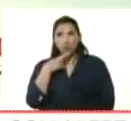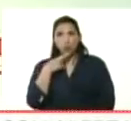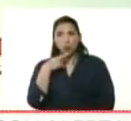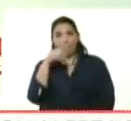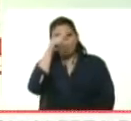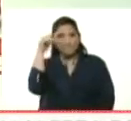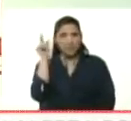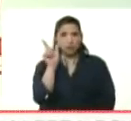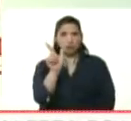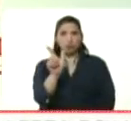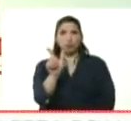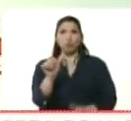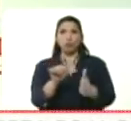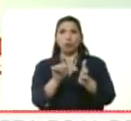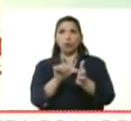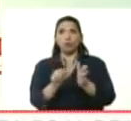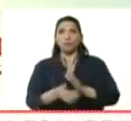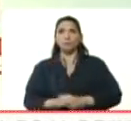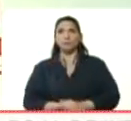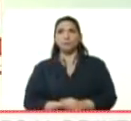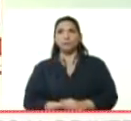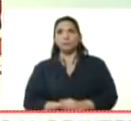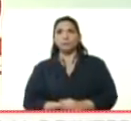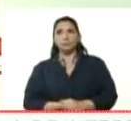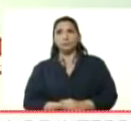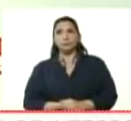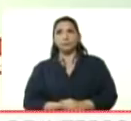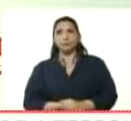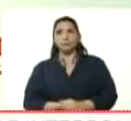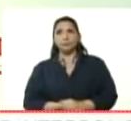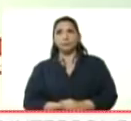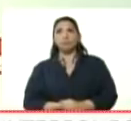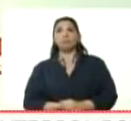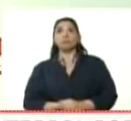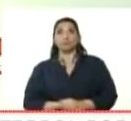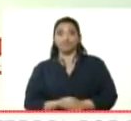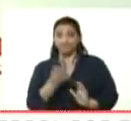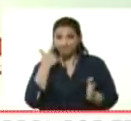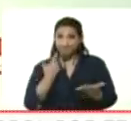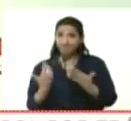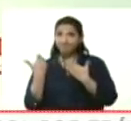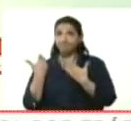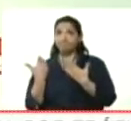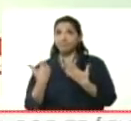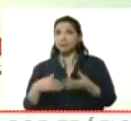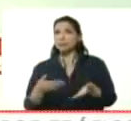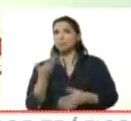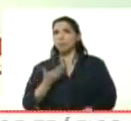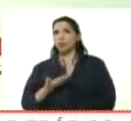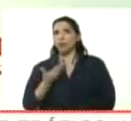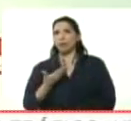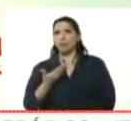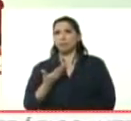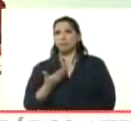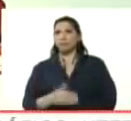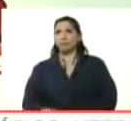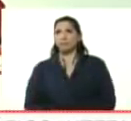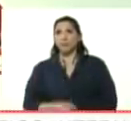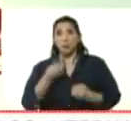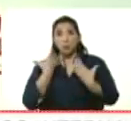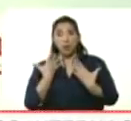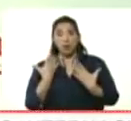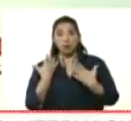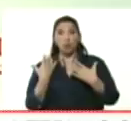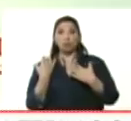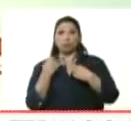partido, donde... ¿Ah? Violeta. La libro violeta también. Y bueno, este instrumento. Y